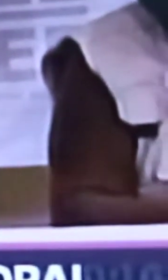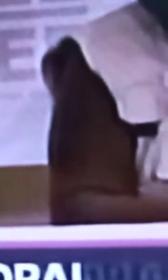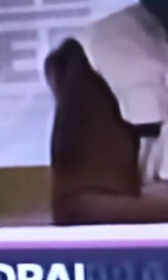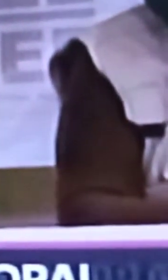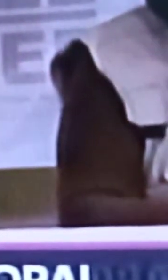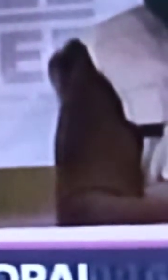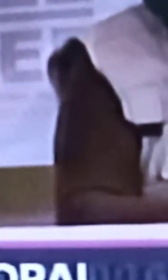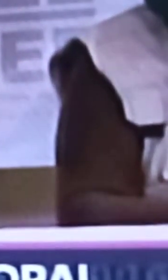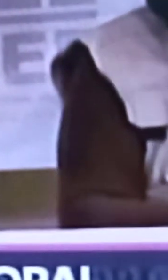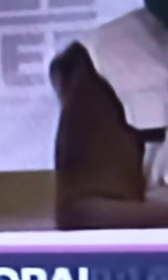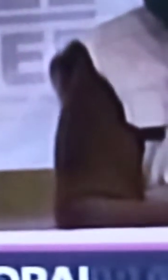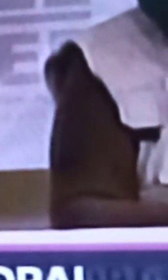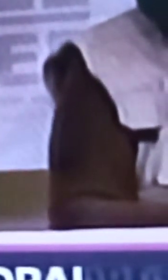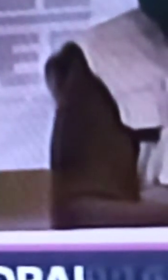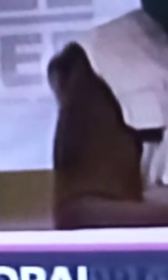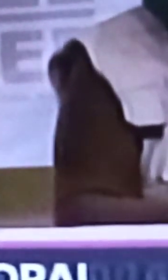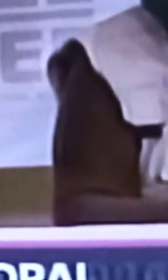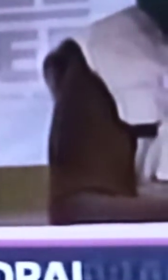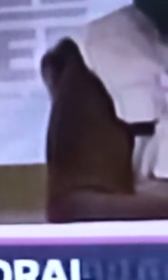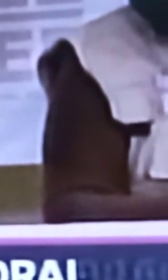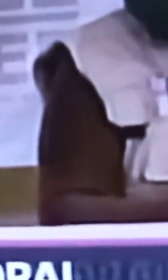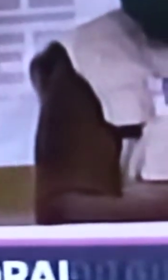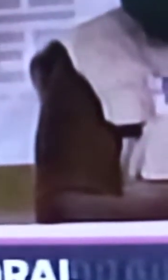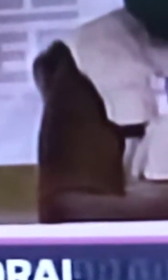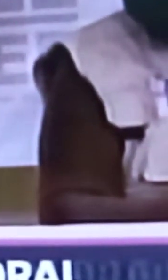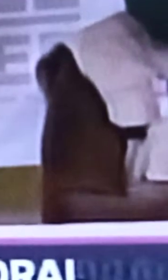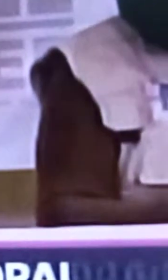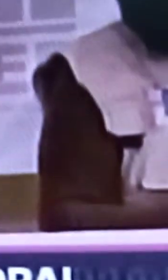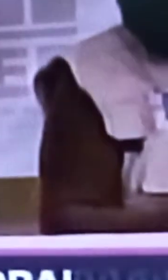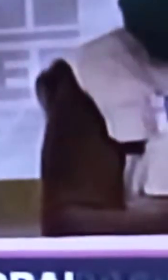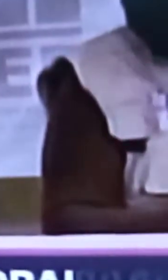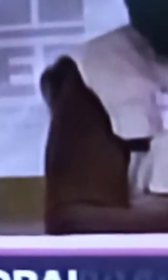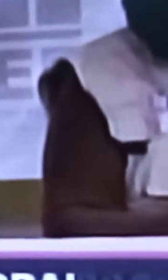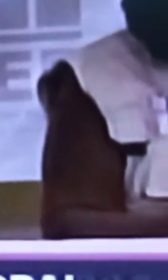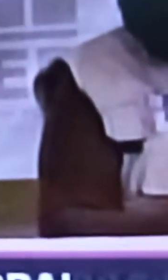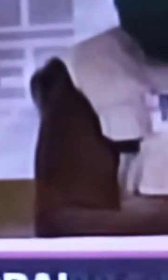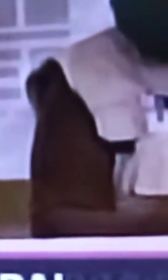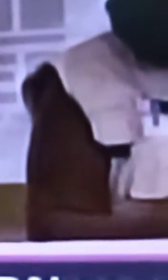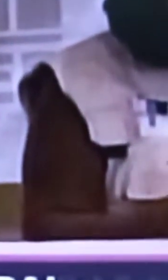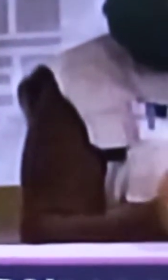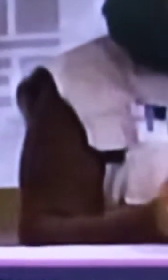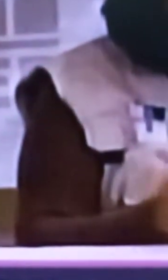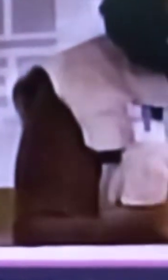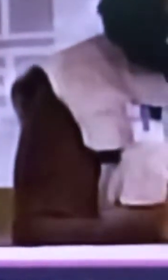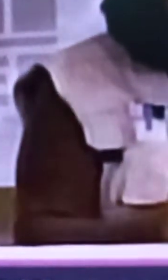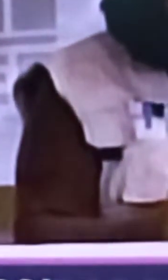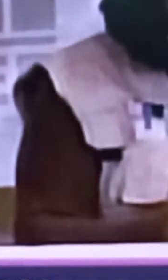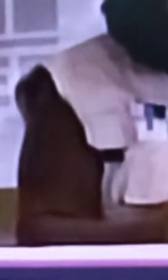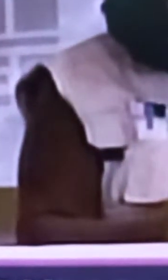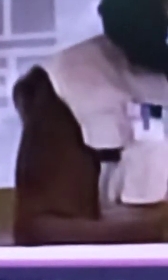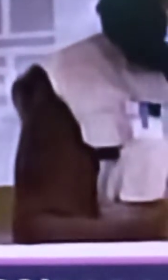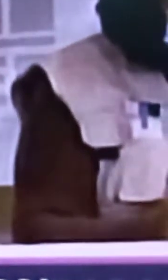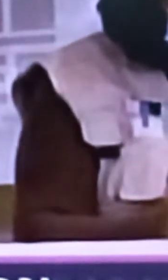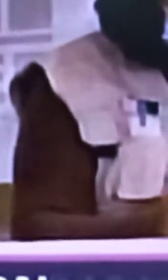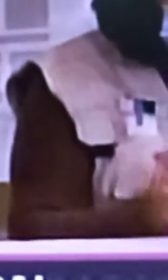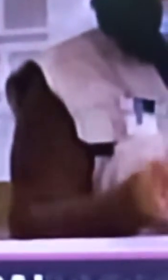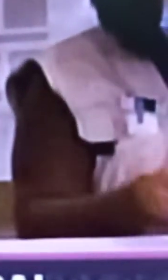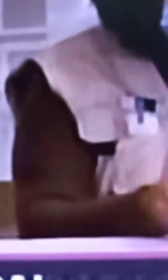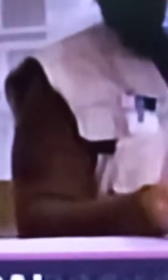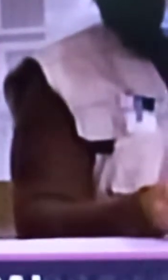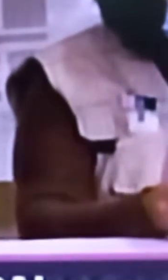tenemos actas anuladas. Sin embargo, es importante aguardar que todas